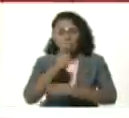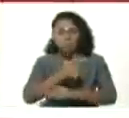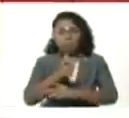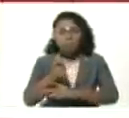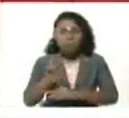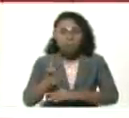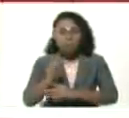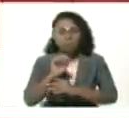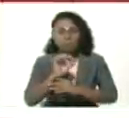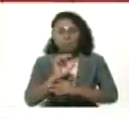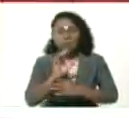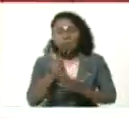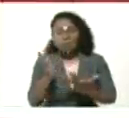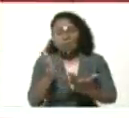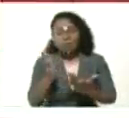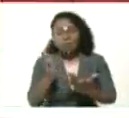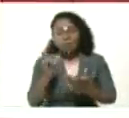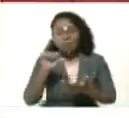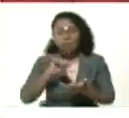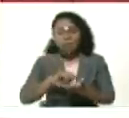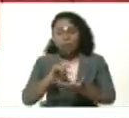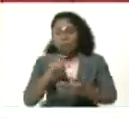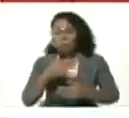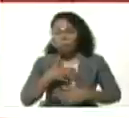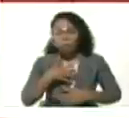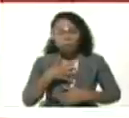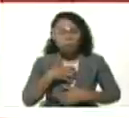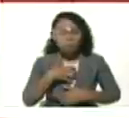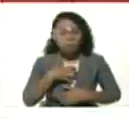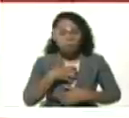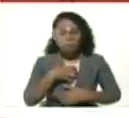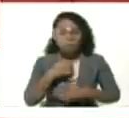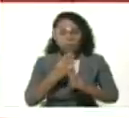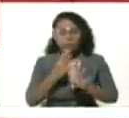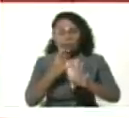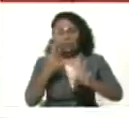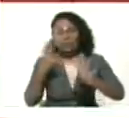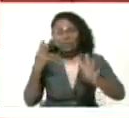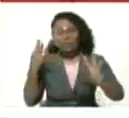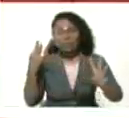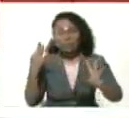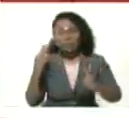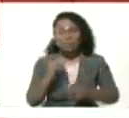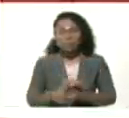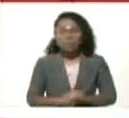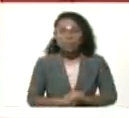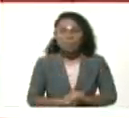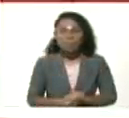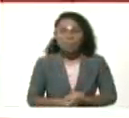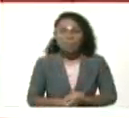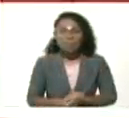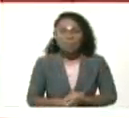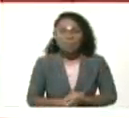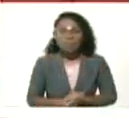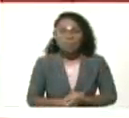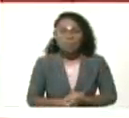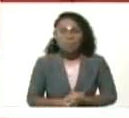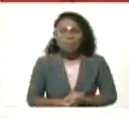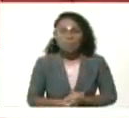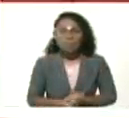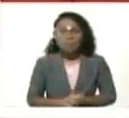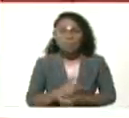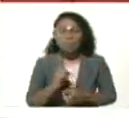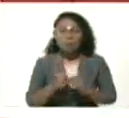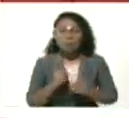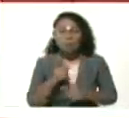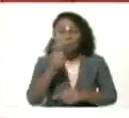o 5 millones de personas por los centros que no pudieron votar porque las colas eran demasiado largas, que hubo